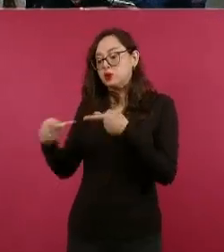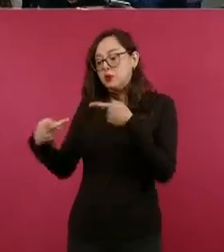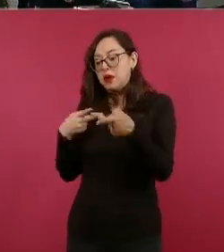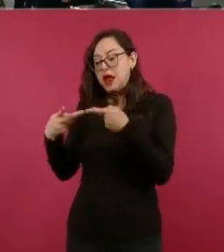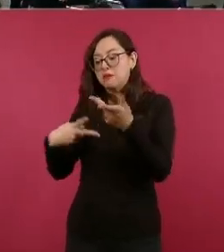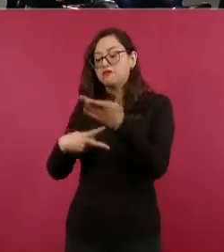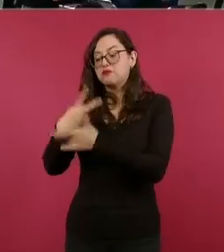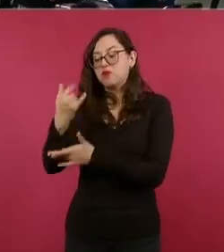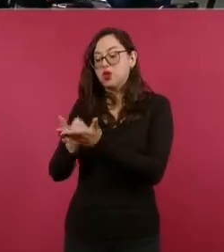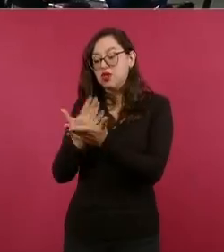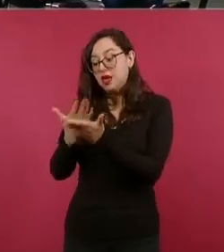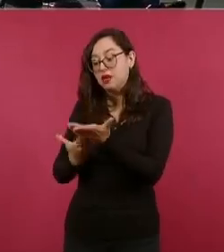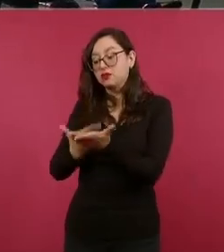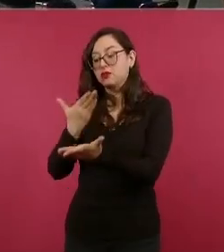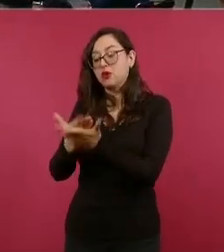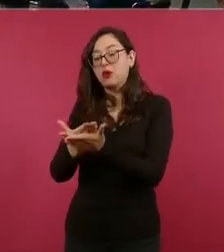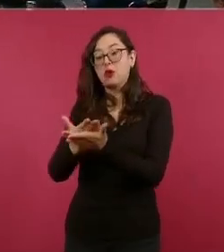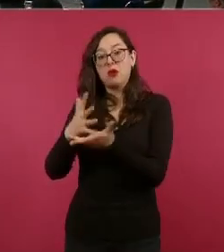logrando